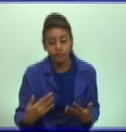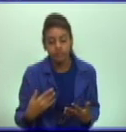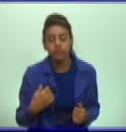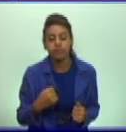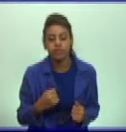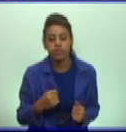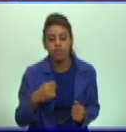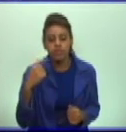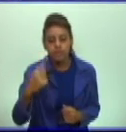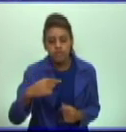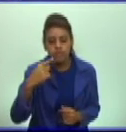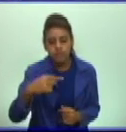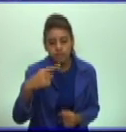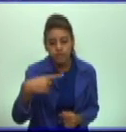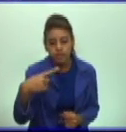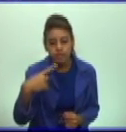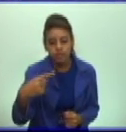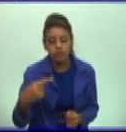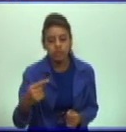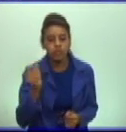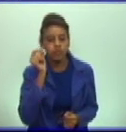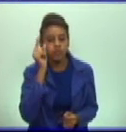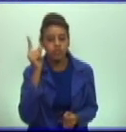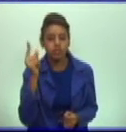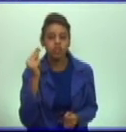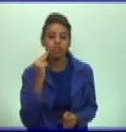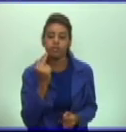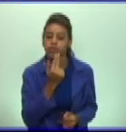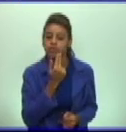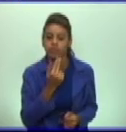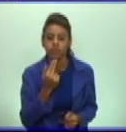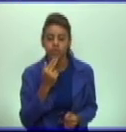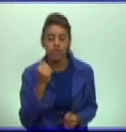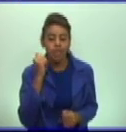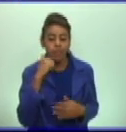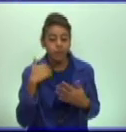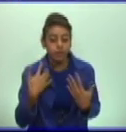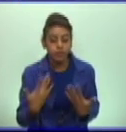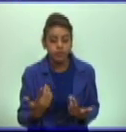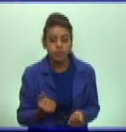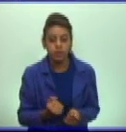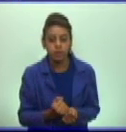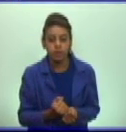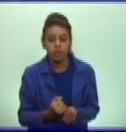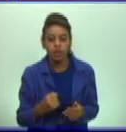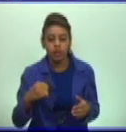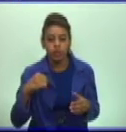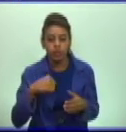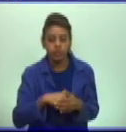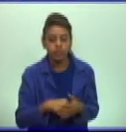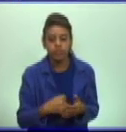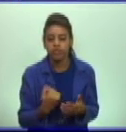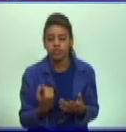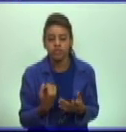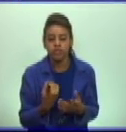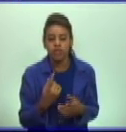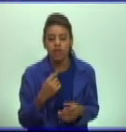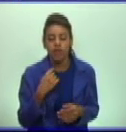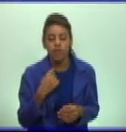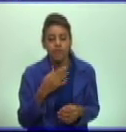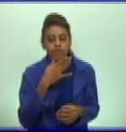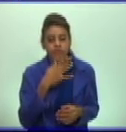manera sistemática esa idea de Martí, que además fue consolidada por Fidel, que